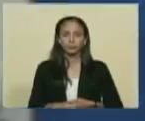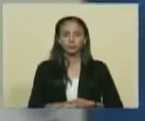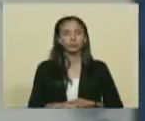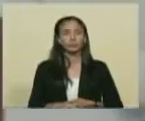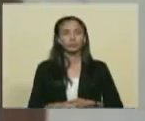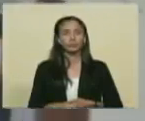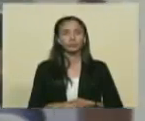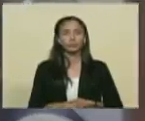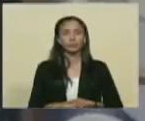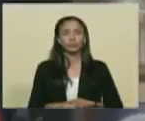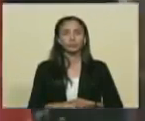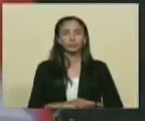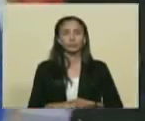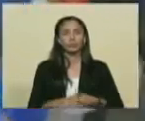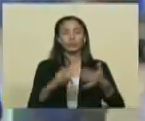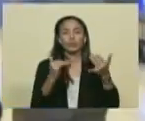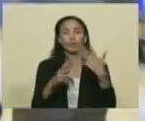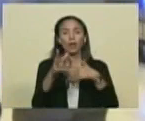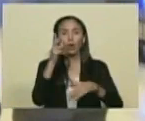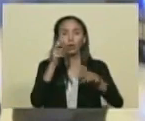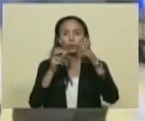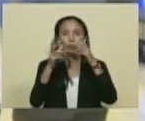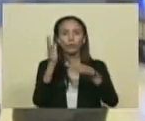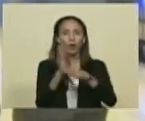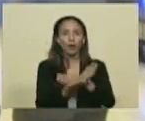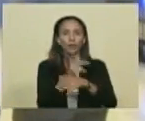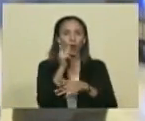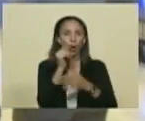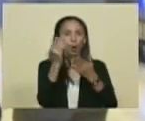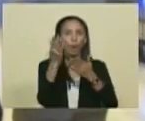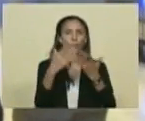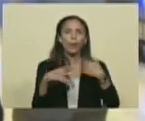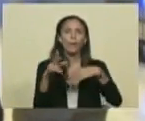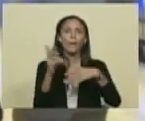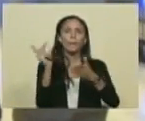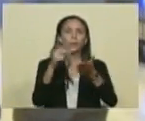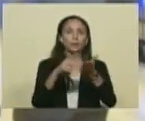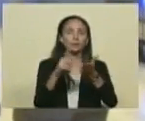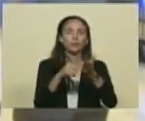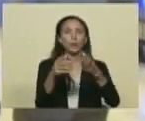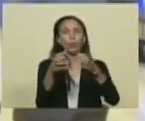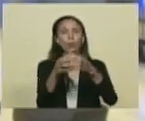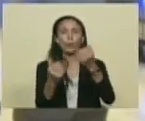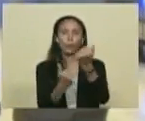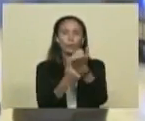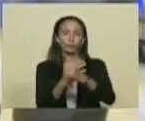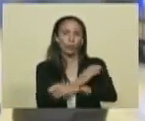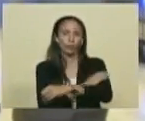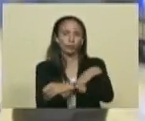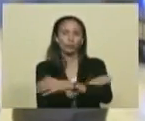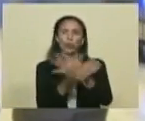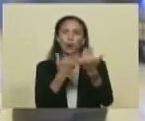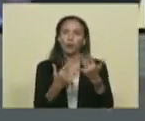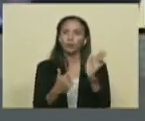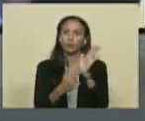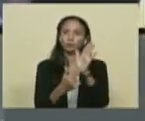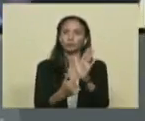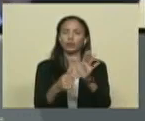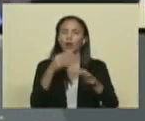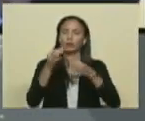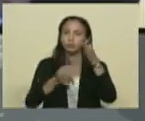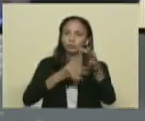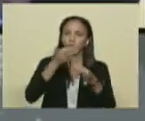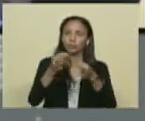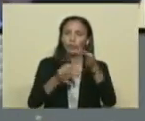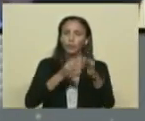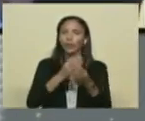Bien, entonces las declaraciones de Luis Florido, representante de la oposición, quien en este momento ha dirigido la palabra